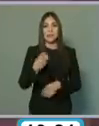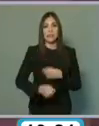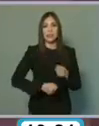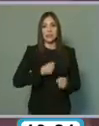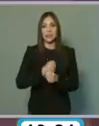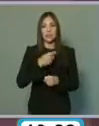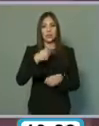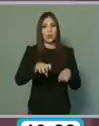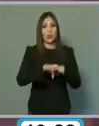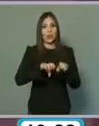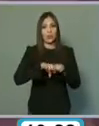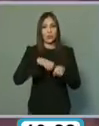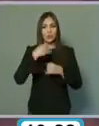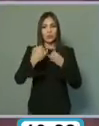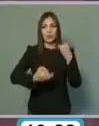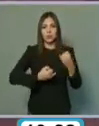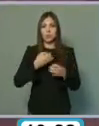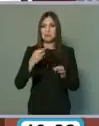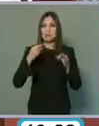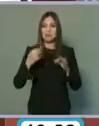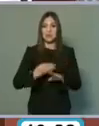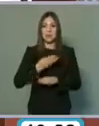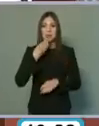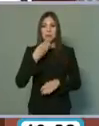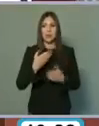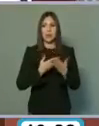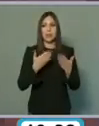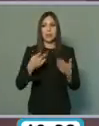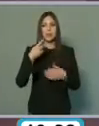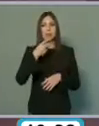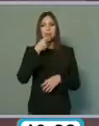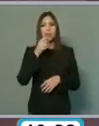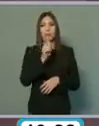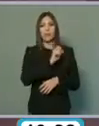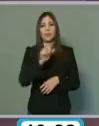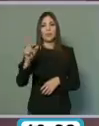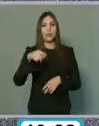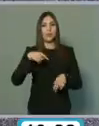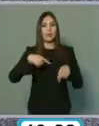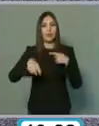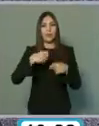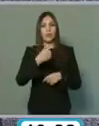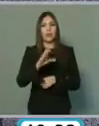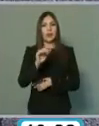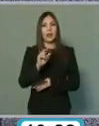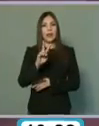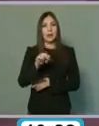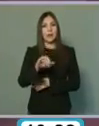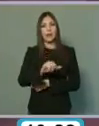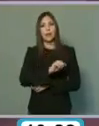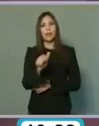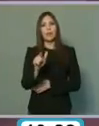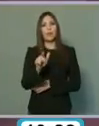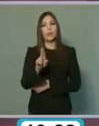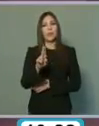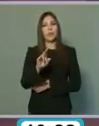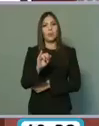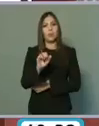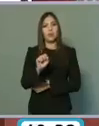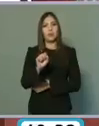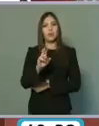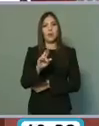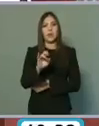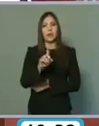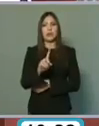tienen ahí de punta a Edson Cavani, que al final del día es un gran delantero. Tienen verdad. a Luis Suárez, que ¿Verdad? bueno, es un referente también